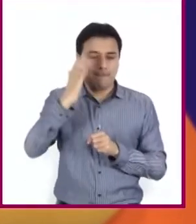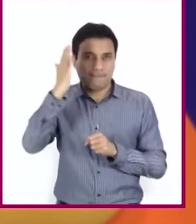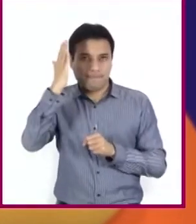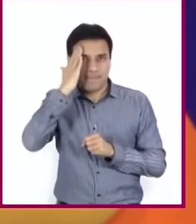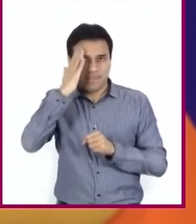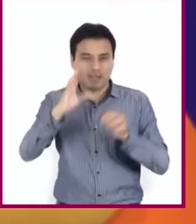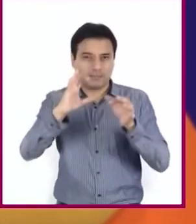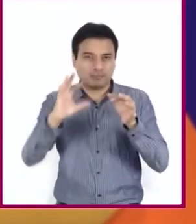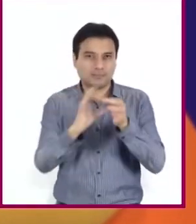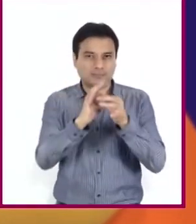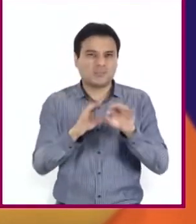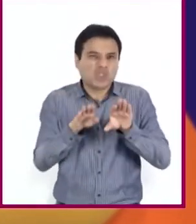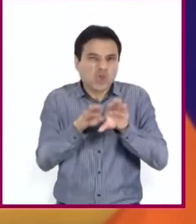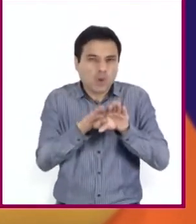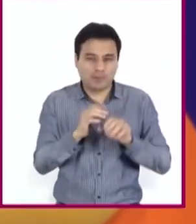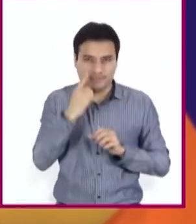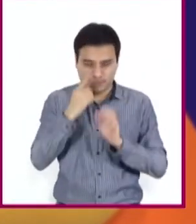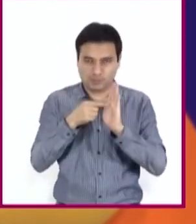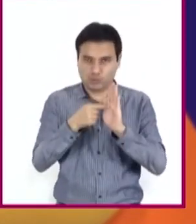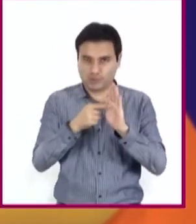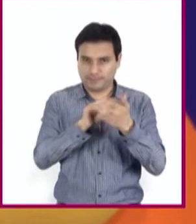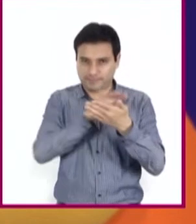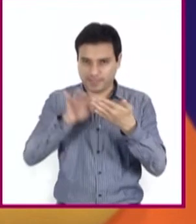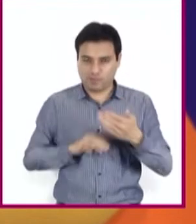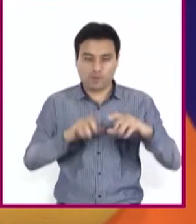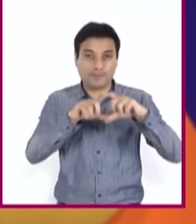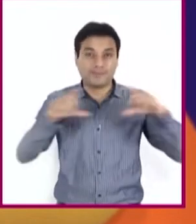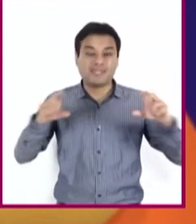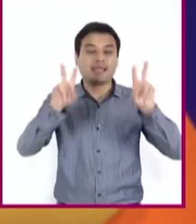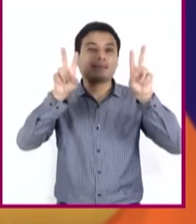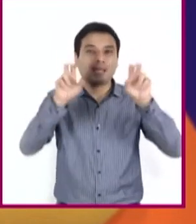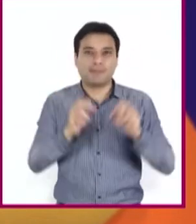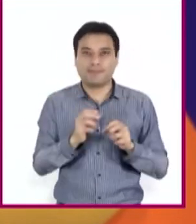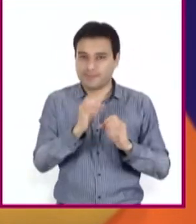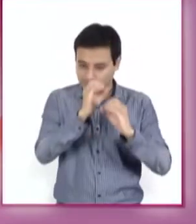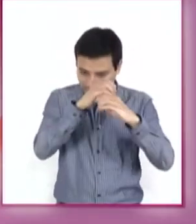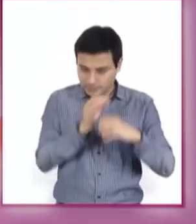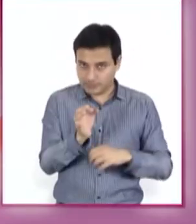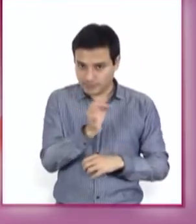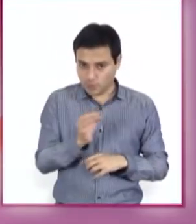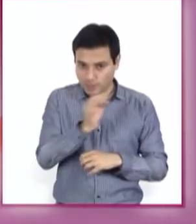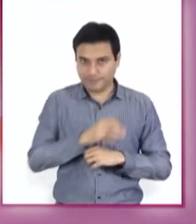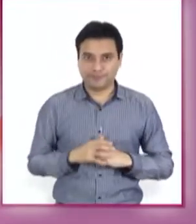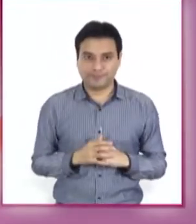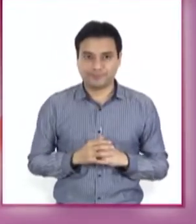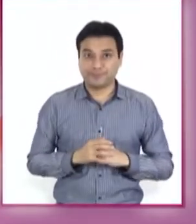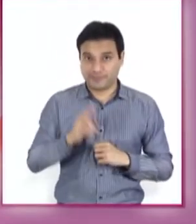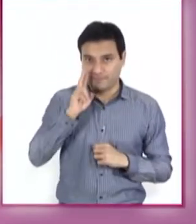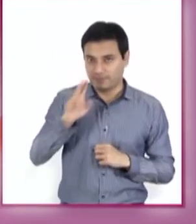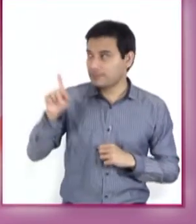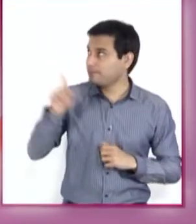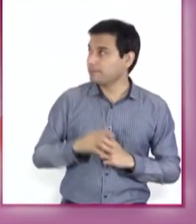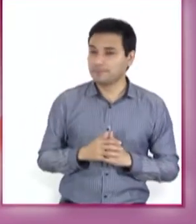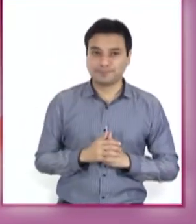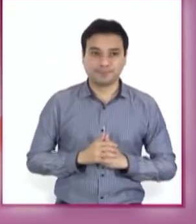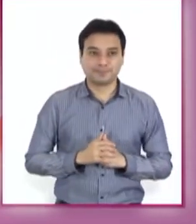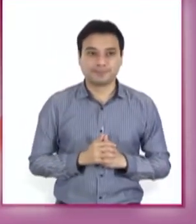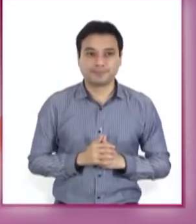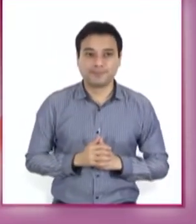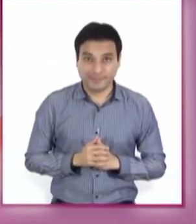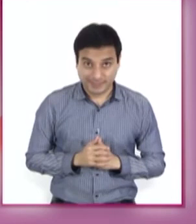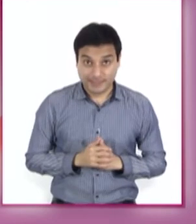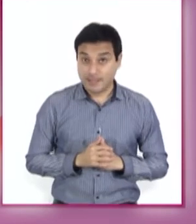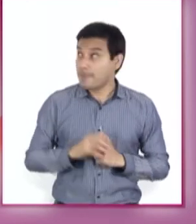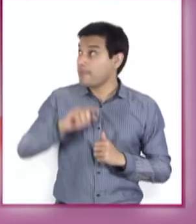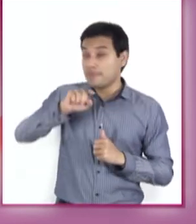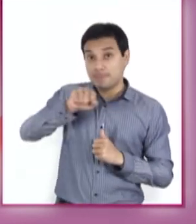que les voy a mostrar en el siguiente párrafo sobre las células. Como pueden observar, del lado izquierdo de su